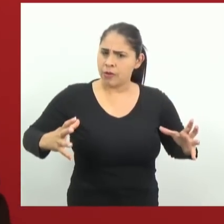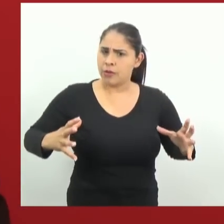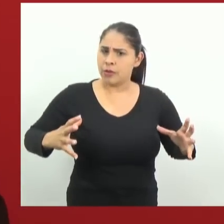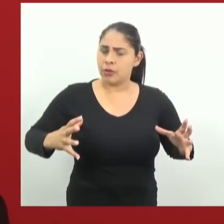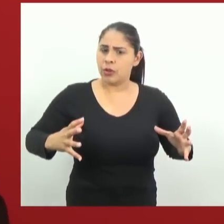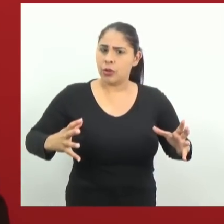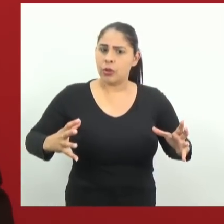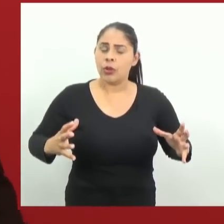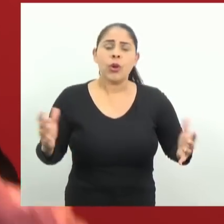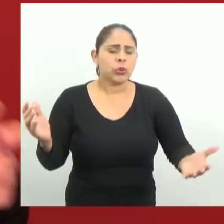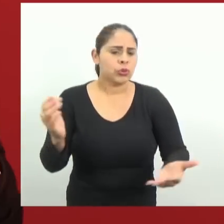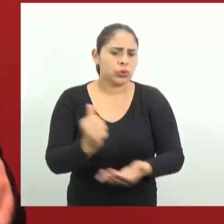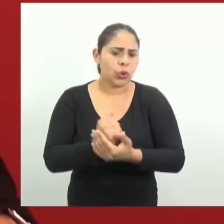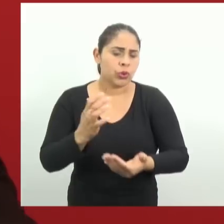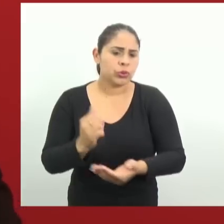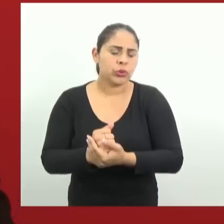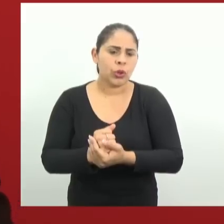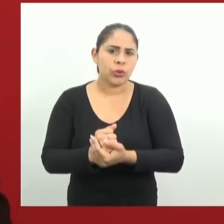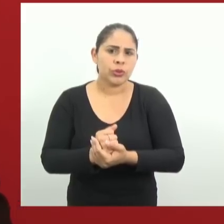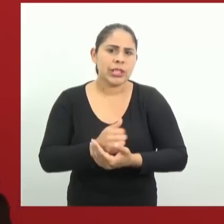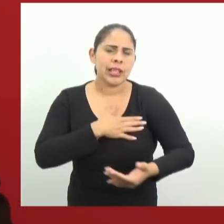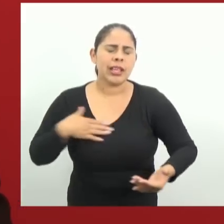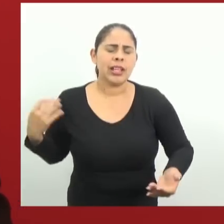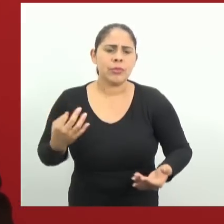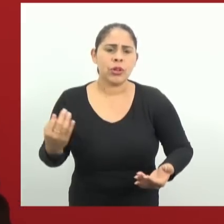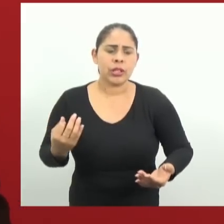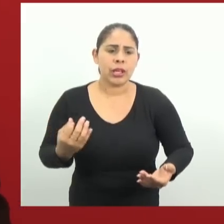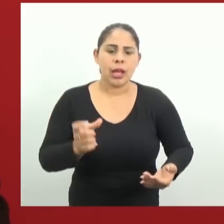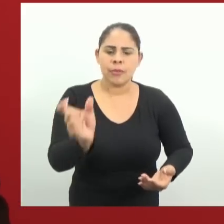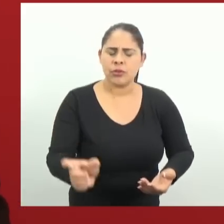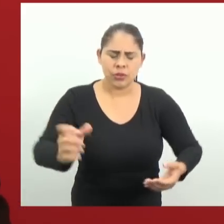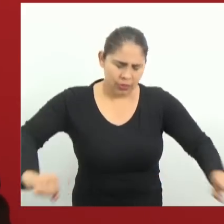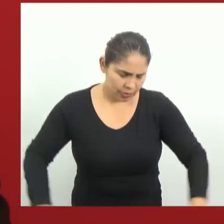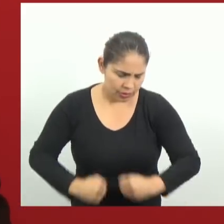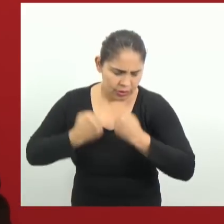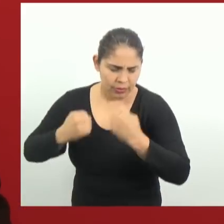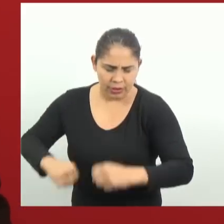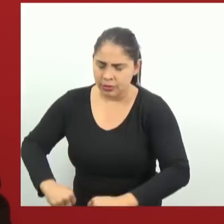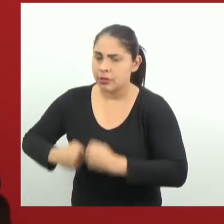deseamos todos juntamente, ver muchas personas salvadas. Oye lo que dice la Biblia.